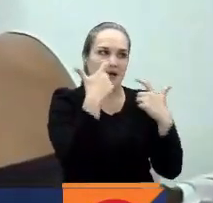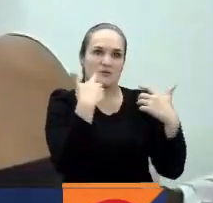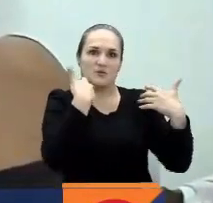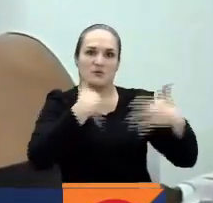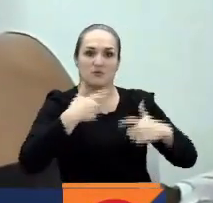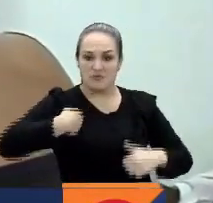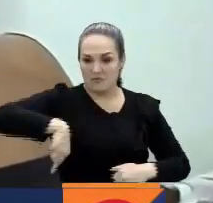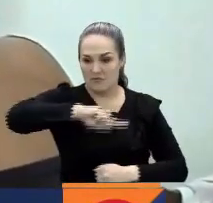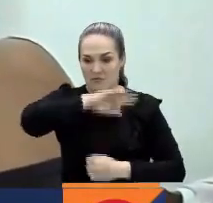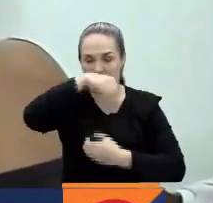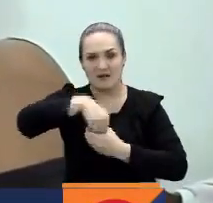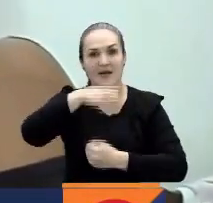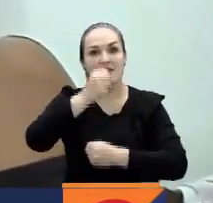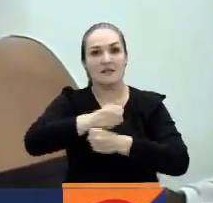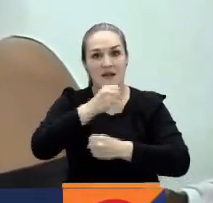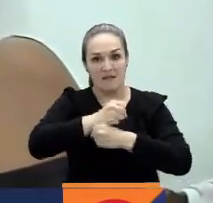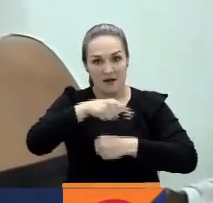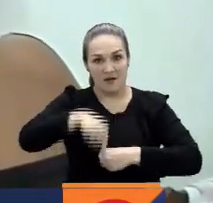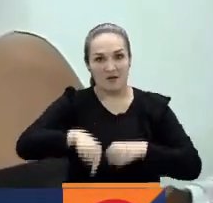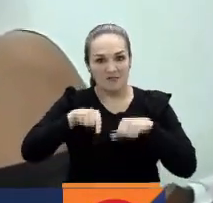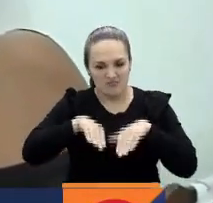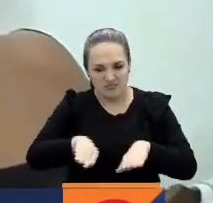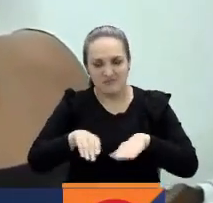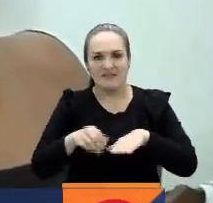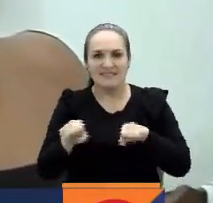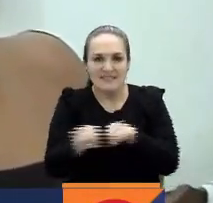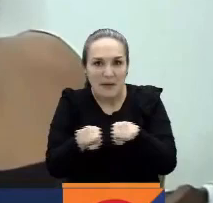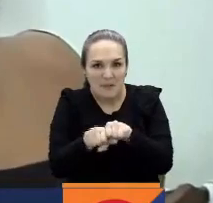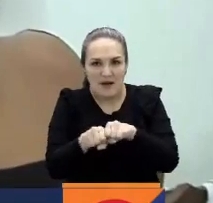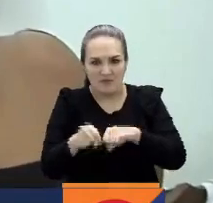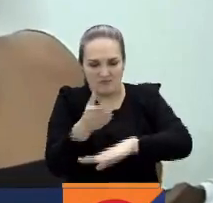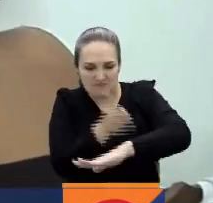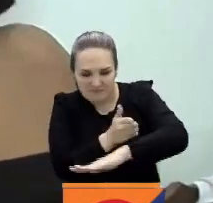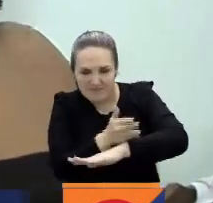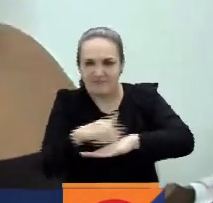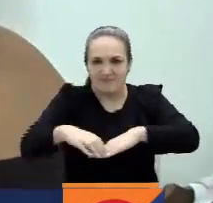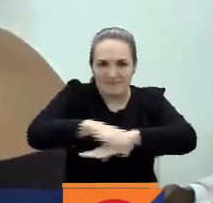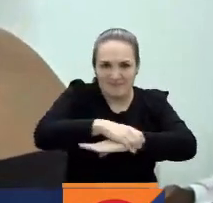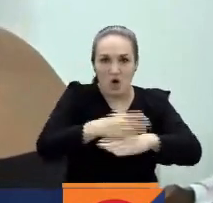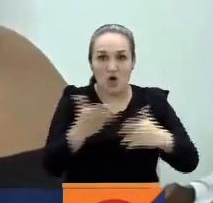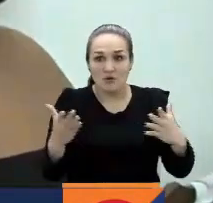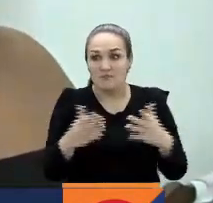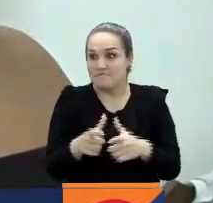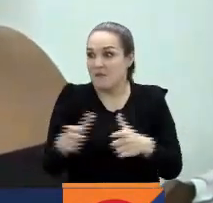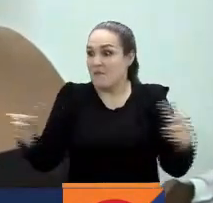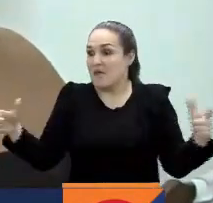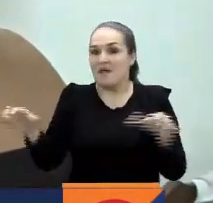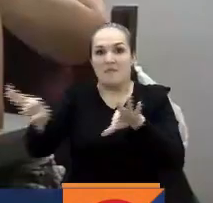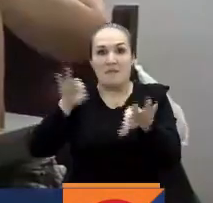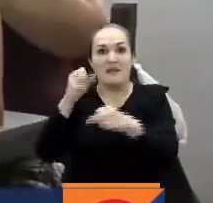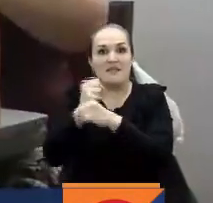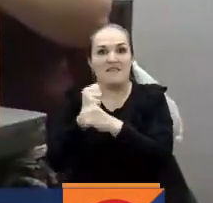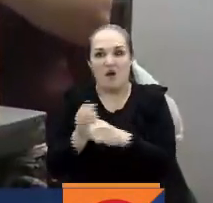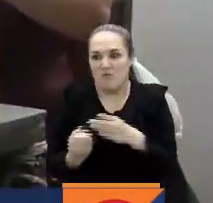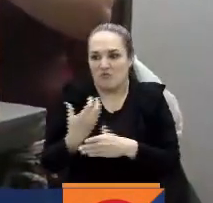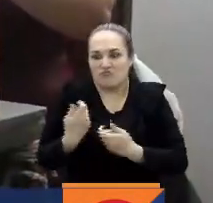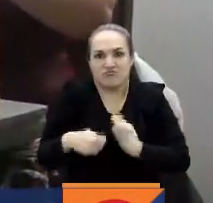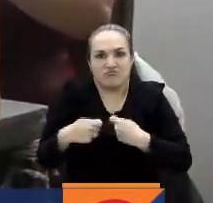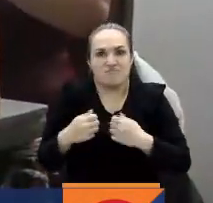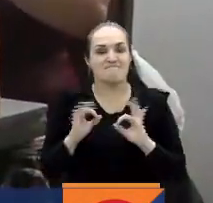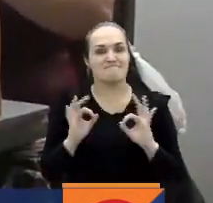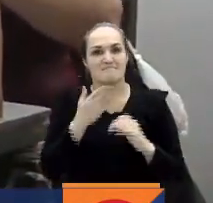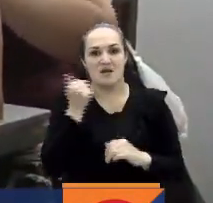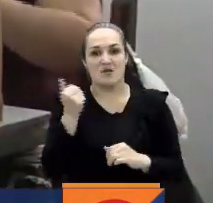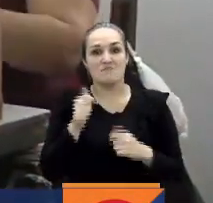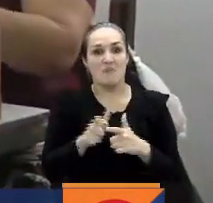que trabajamos en este gremio, pues no solamente eso, sino todos en general, porque hay mayor trabajo, más productividad. El ritmo de trabajo